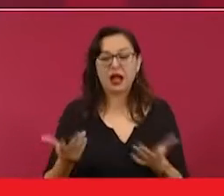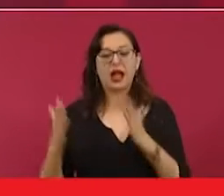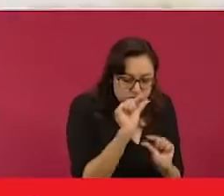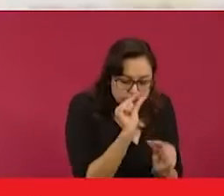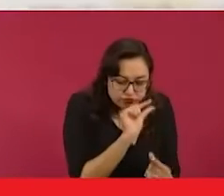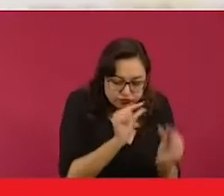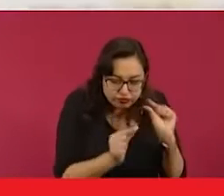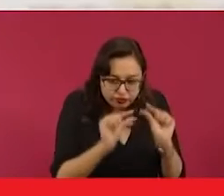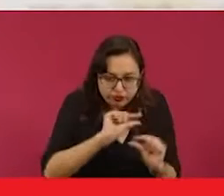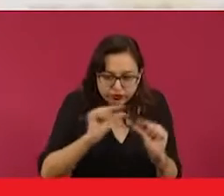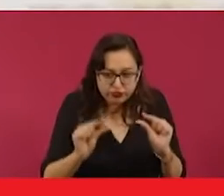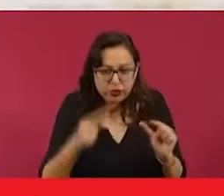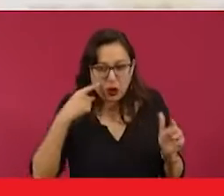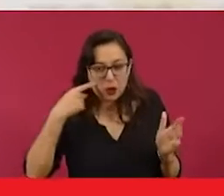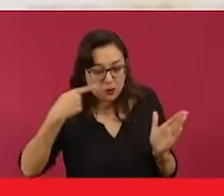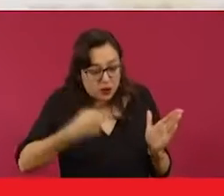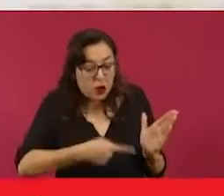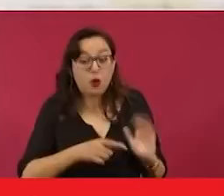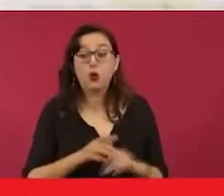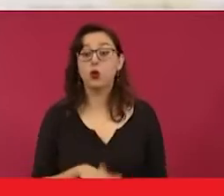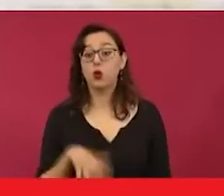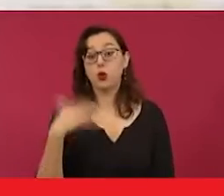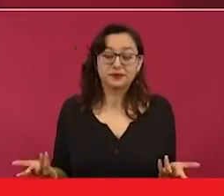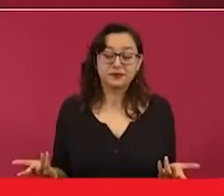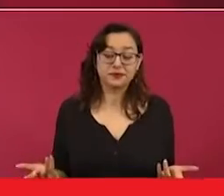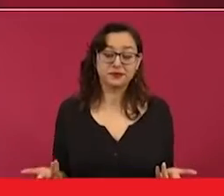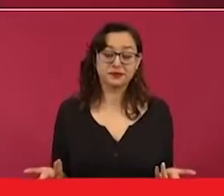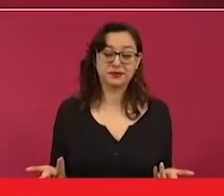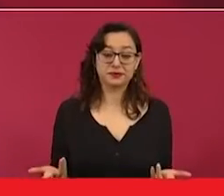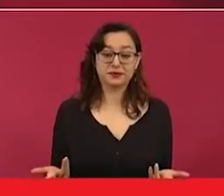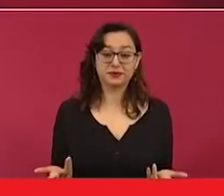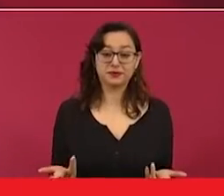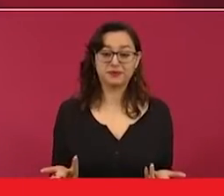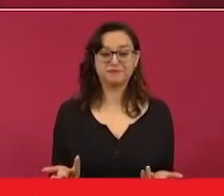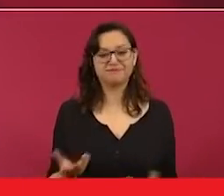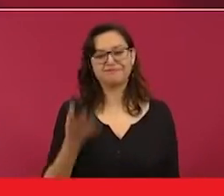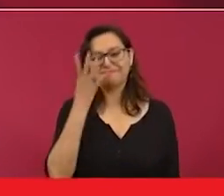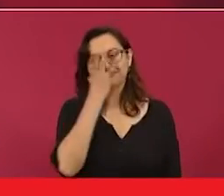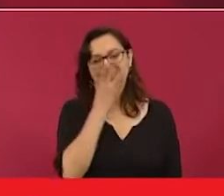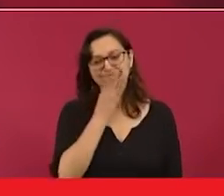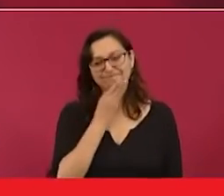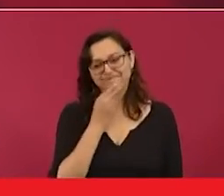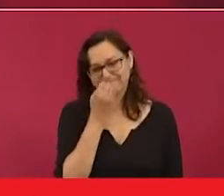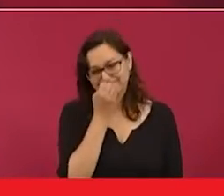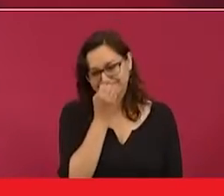Lego. ¿Cuánta creatividad? Ternuritas.